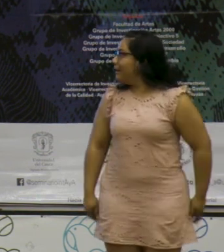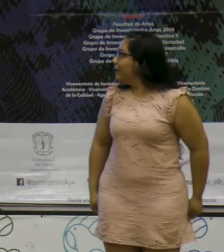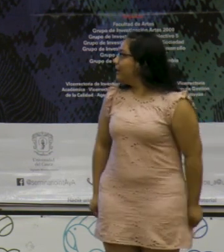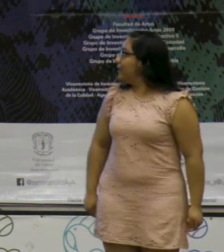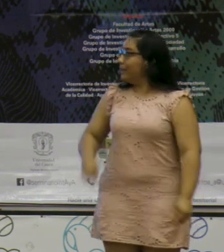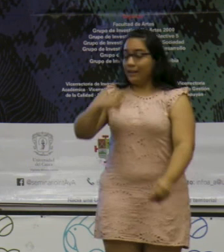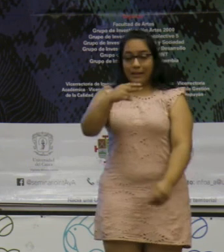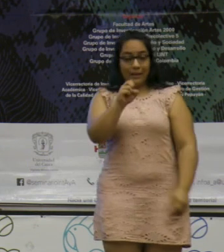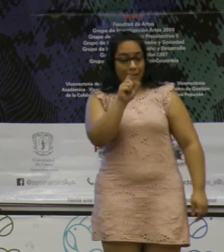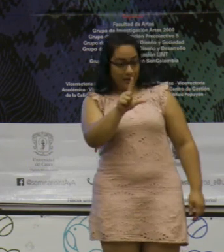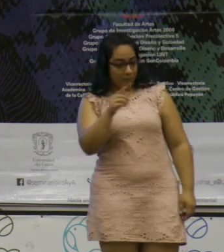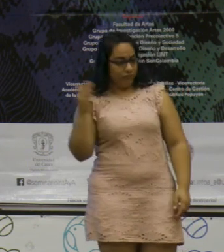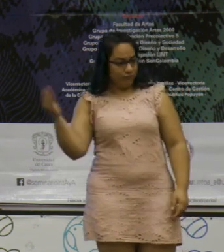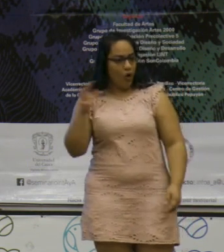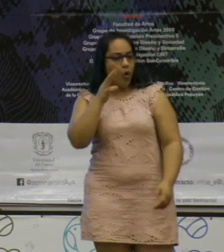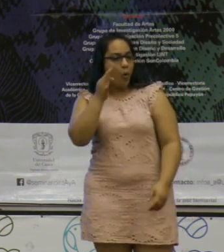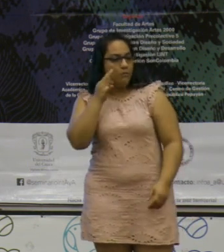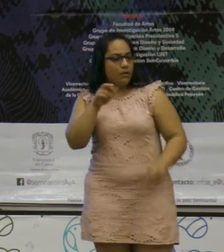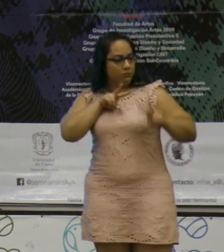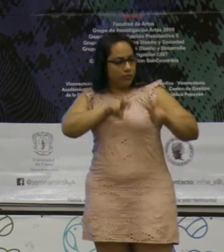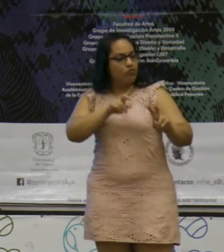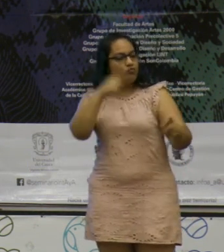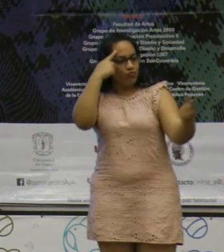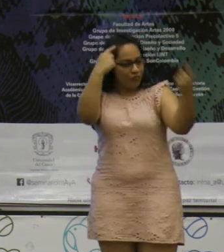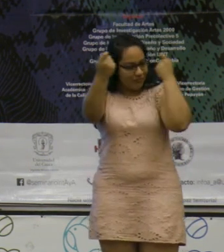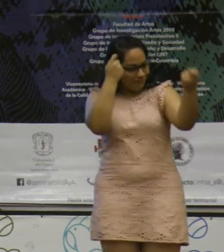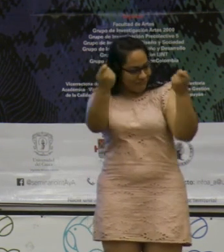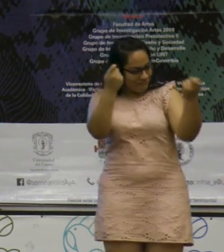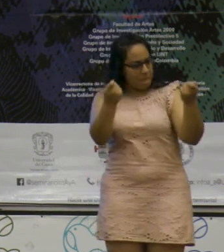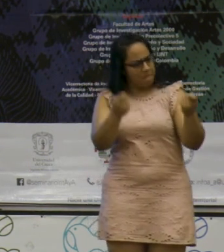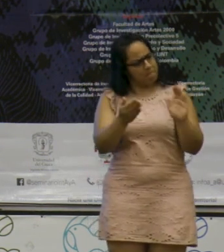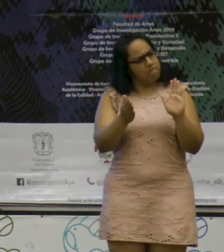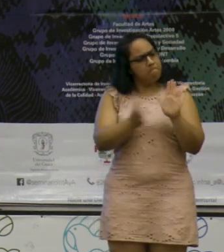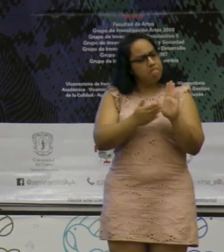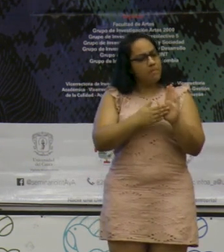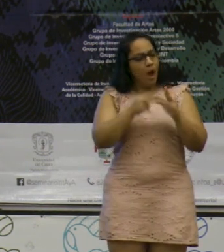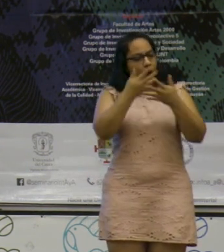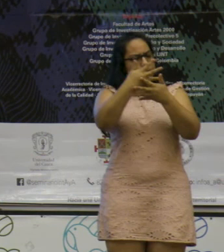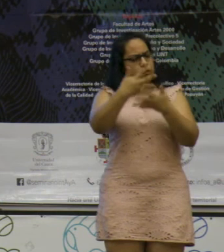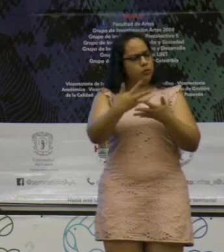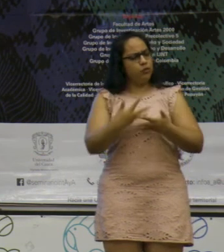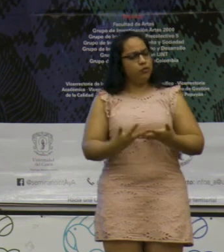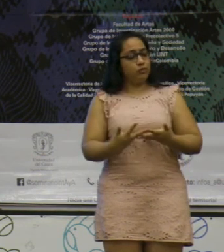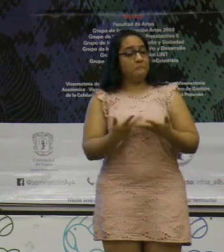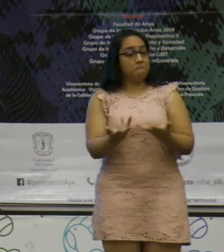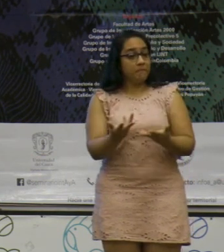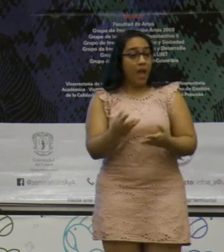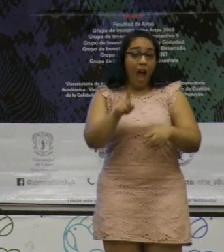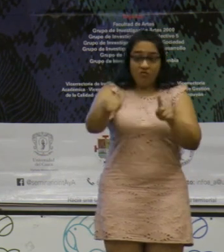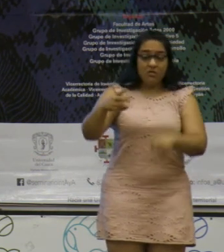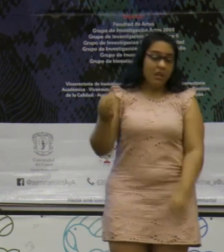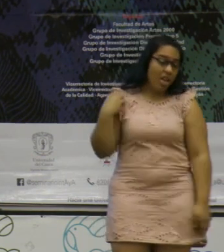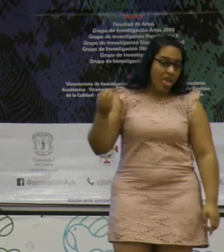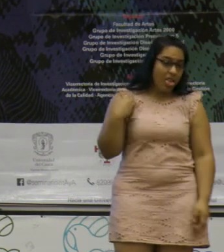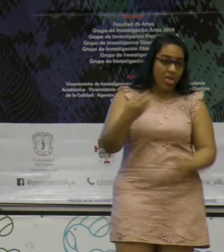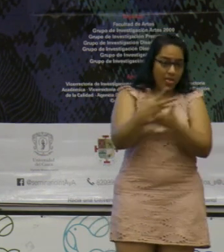Karl Rosenkrantz es un estudioso de la estética que plantea en un bello texto, a quien le deja artera leerlo. Hay